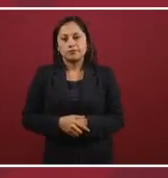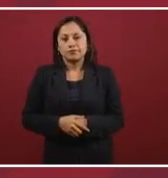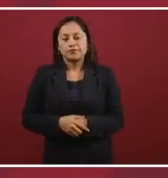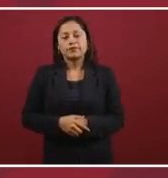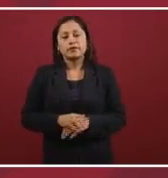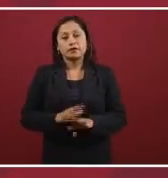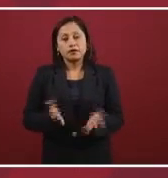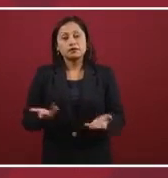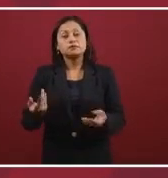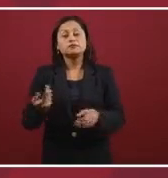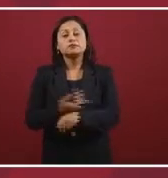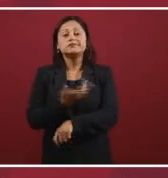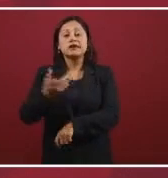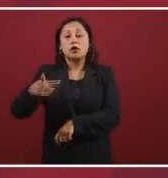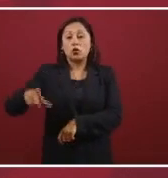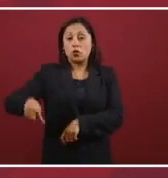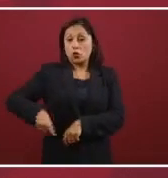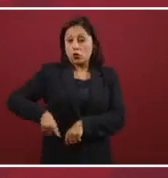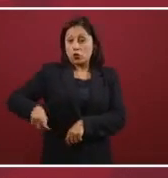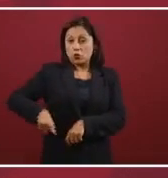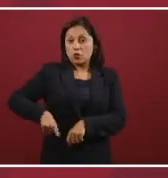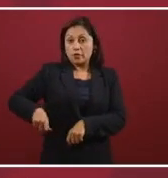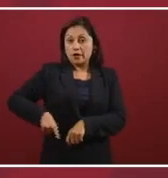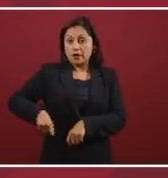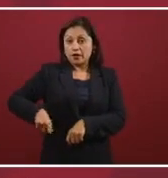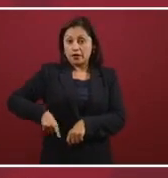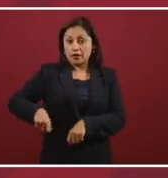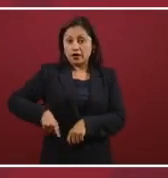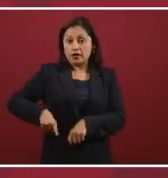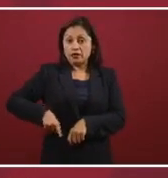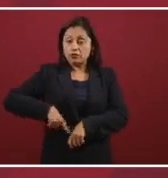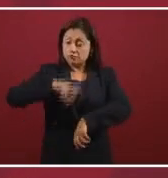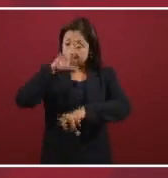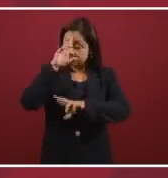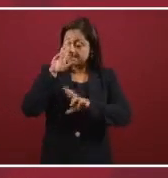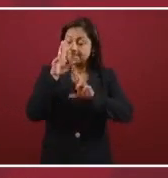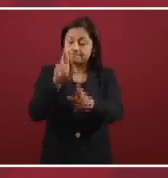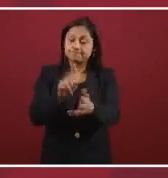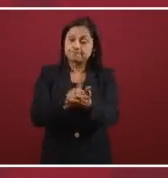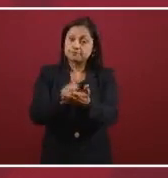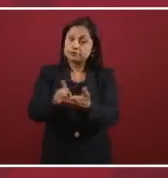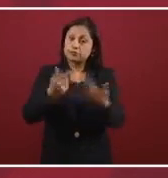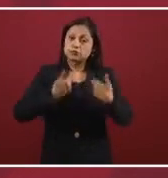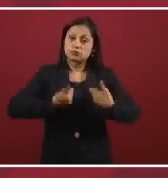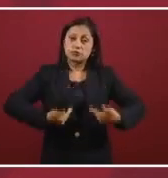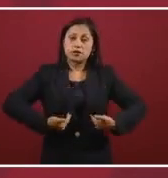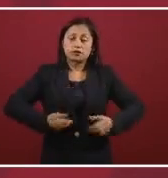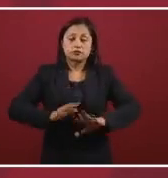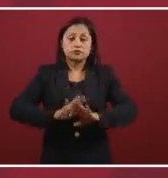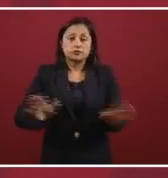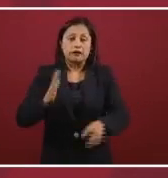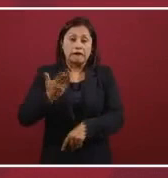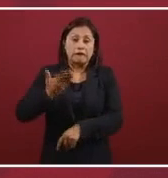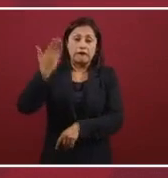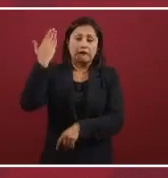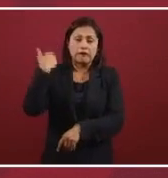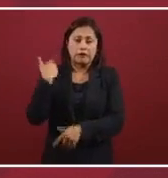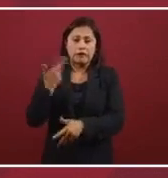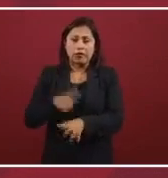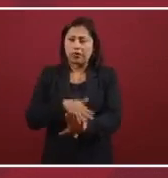de ser el principal violador de los derechos humanos, el que todos los